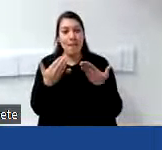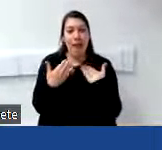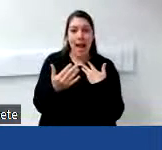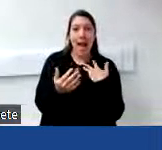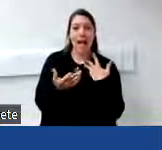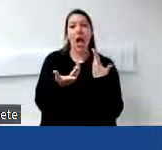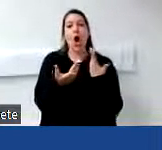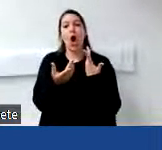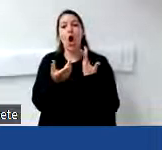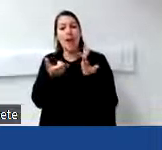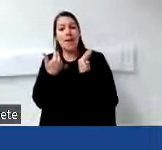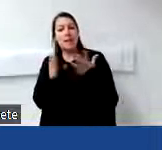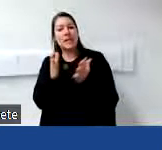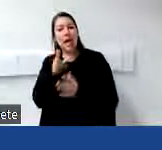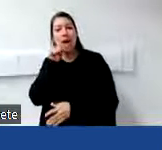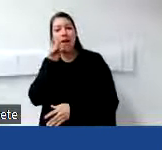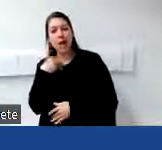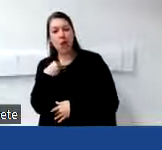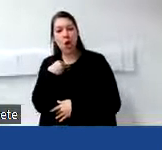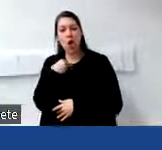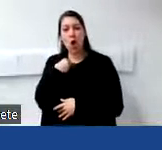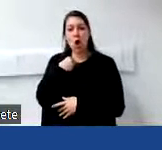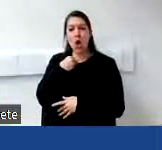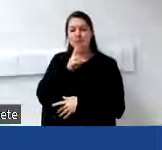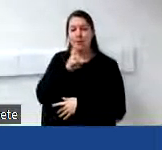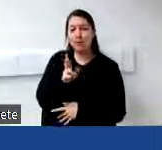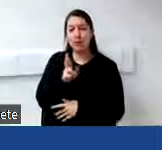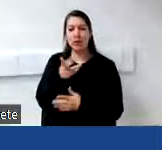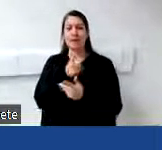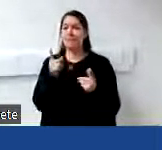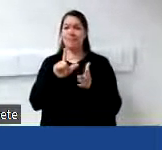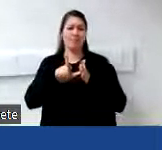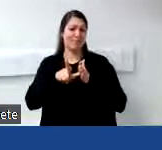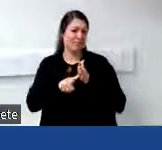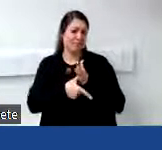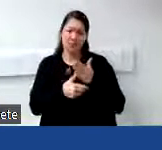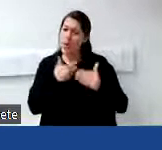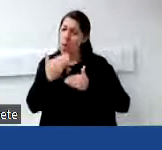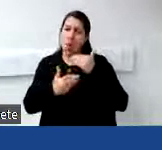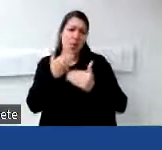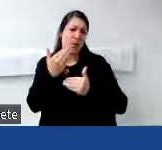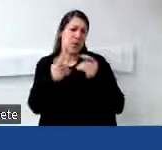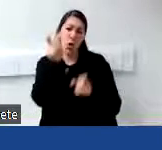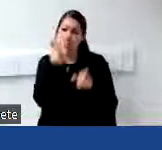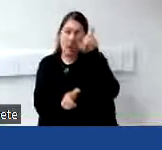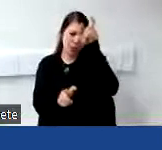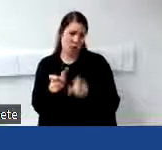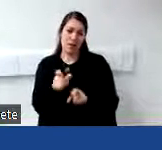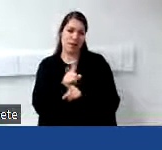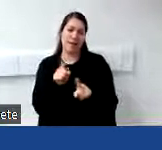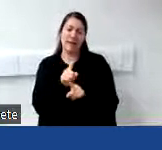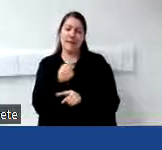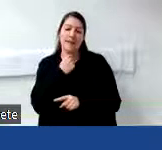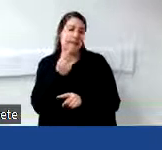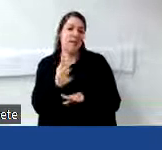a completar sus oraciones y demás, y eso a veces entorpece o enlentece todo el proceso de la persona en el centro de salud,